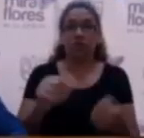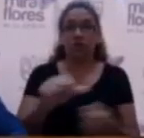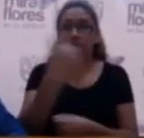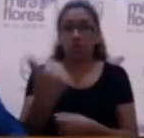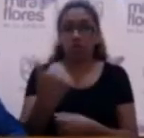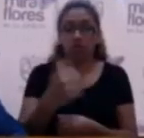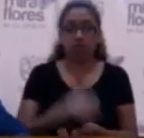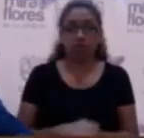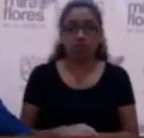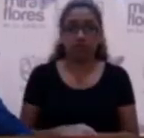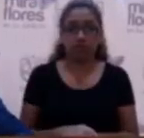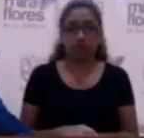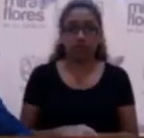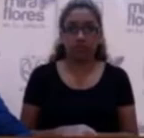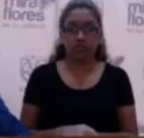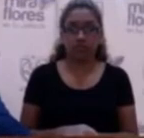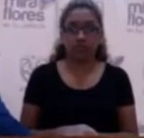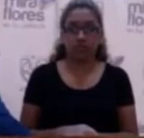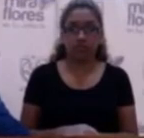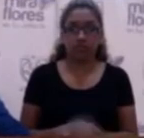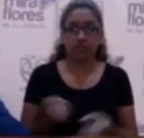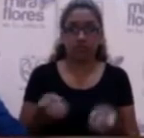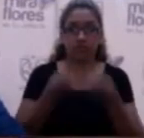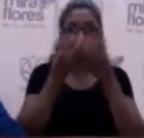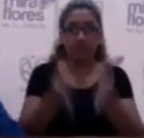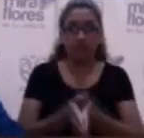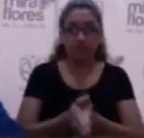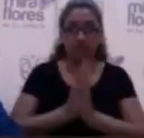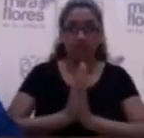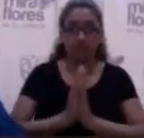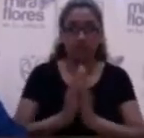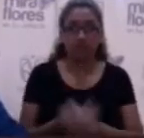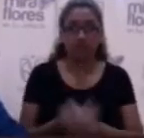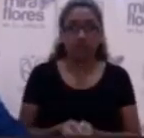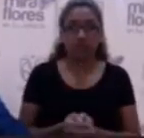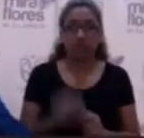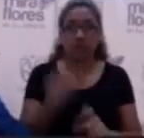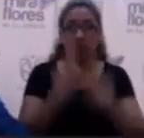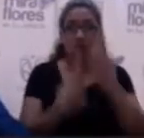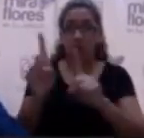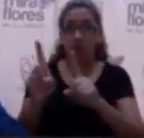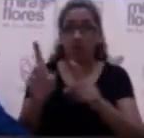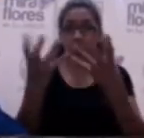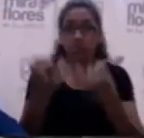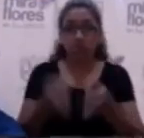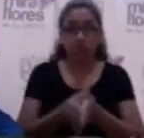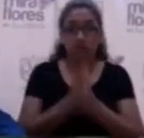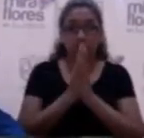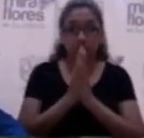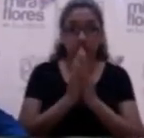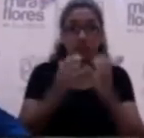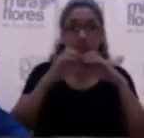eran expresados en señal de conformidad, pasa a lo que es orden del día. Vamos al siguiente punto, por favor.